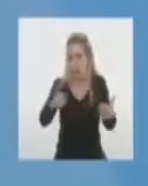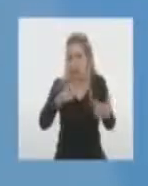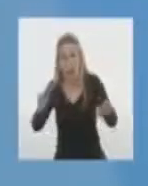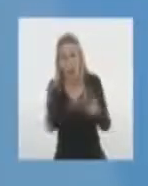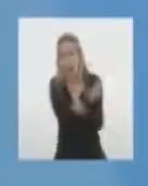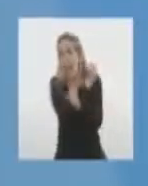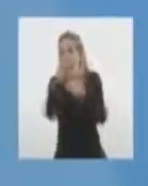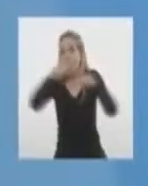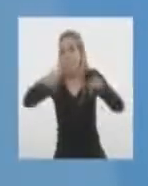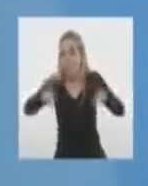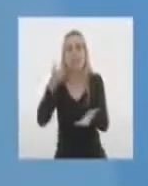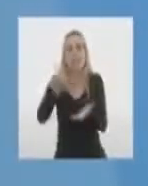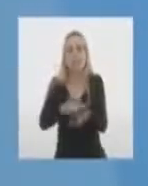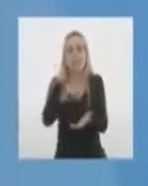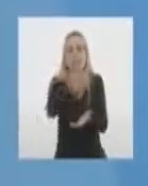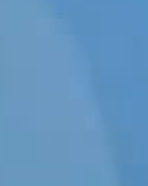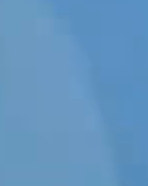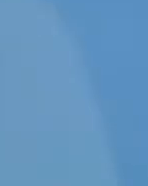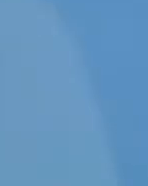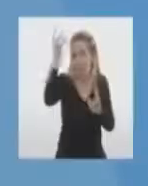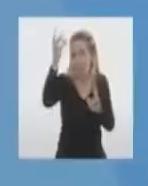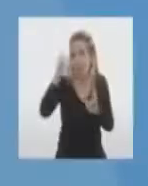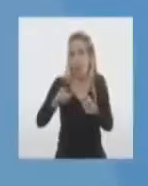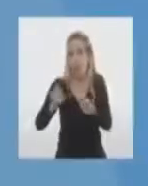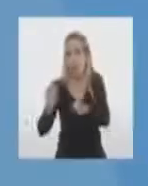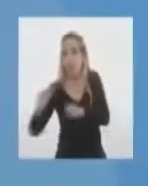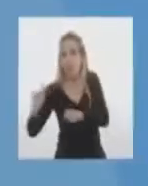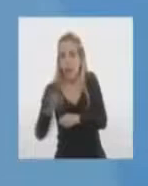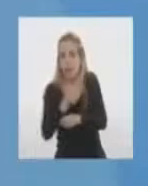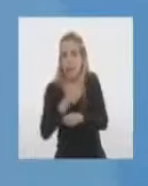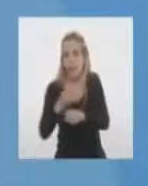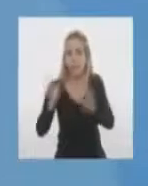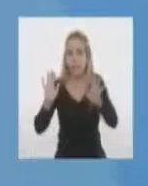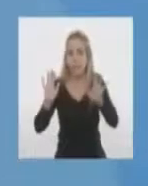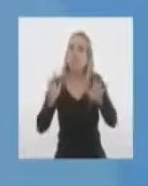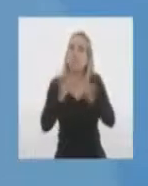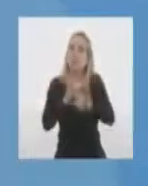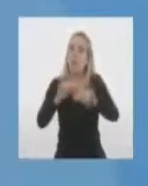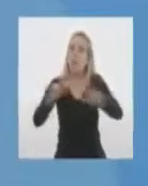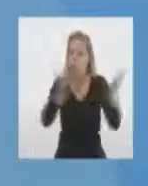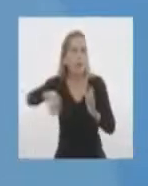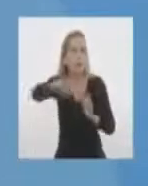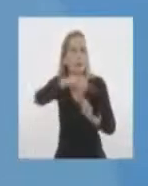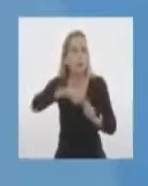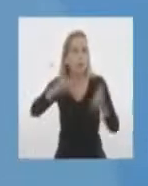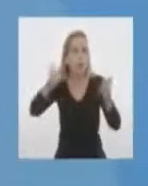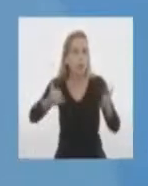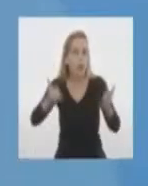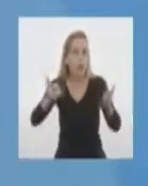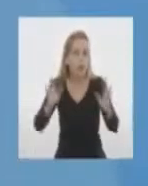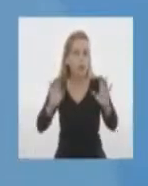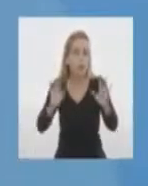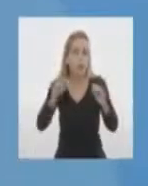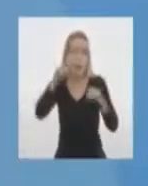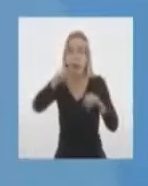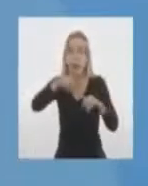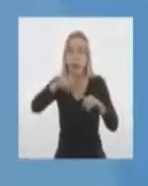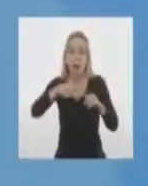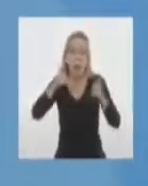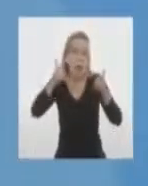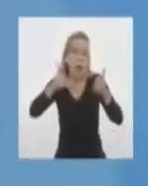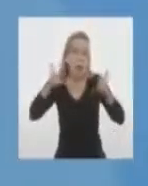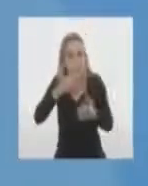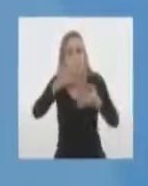les pido 400 pesos. Los datos científicos han probado mendigando que estamos teniendo la mayor